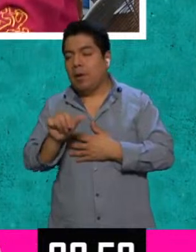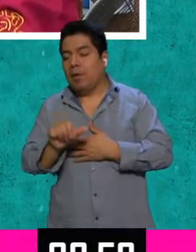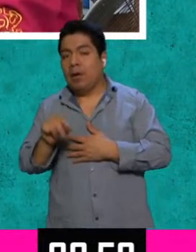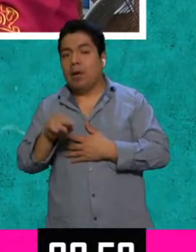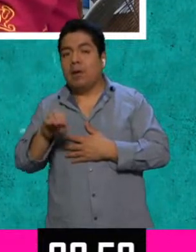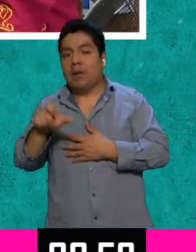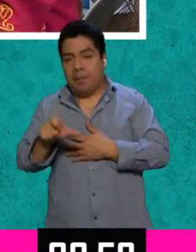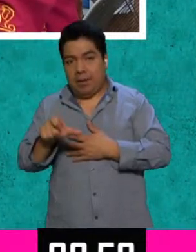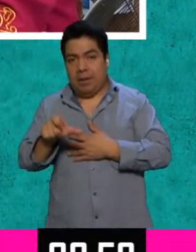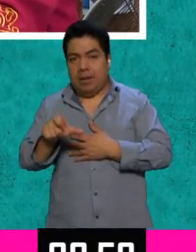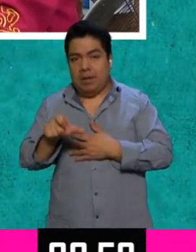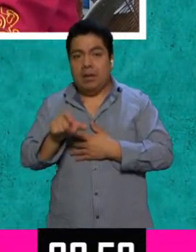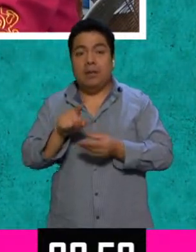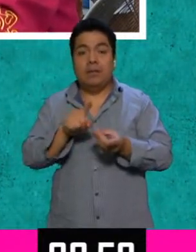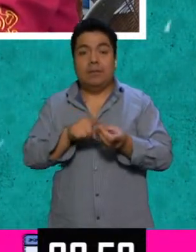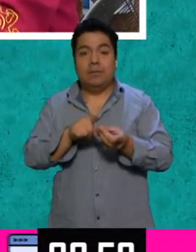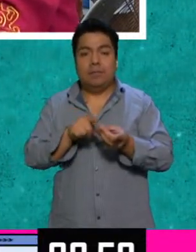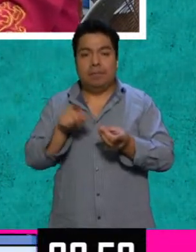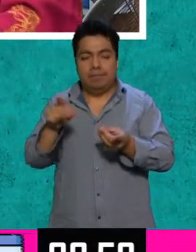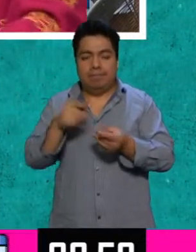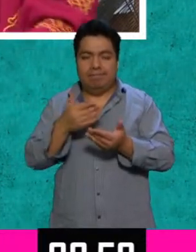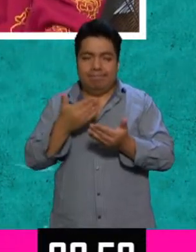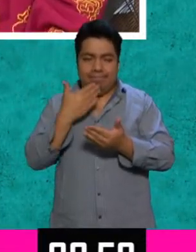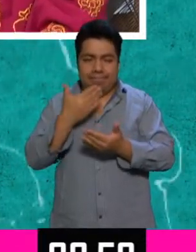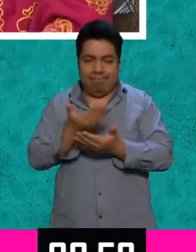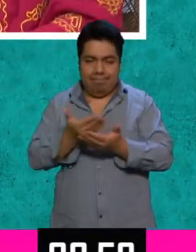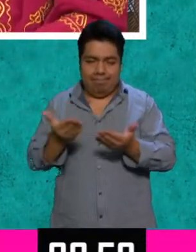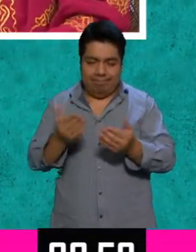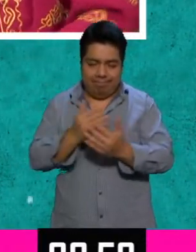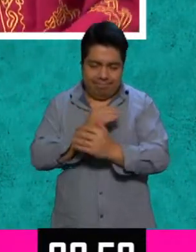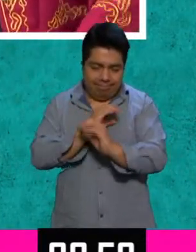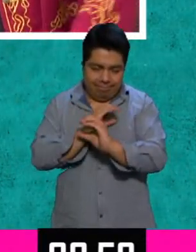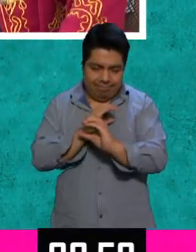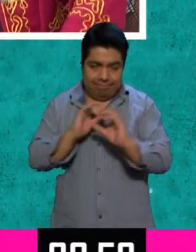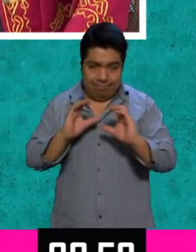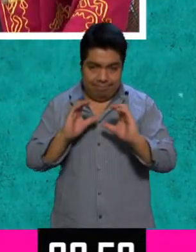roncobluyahoo.com.mx en el correo electrónico. Cuídate mucho. Víctor. Gracias, mi Vic. Gracias.